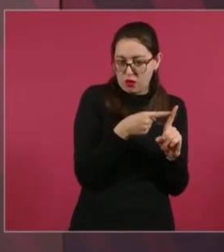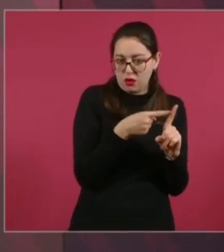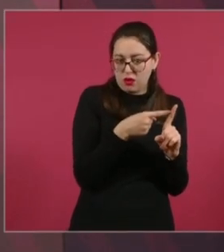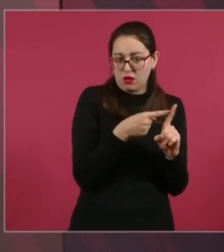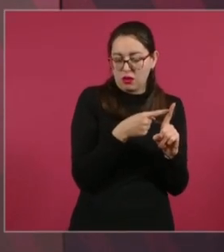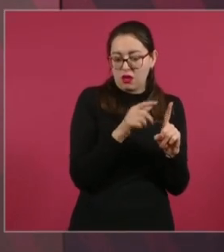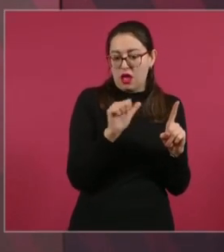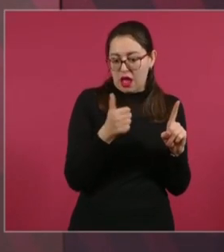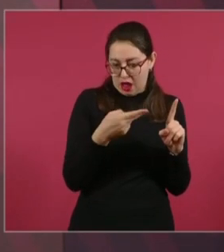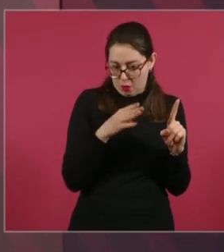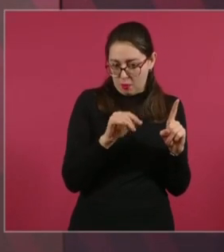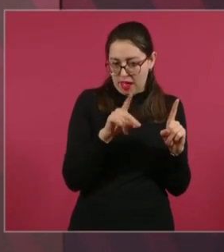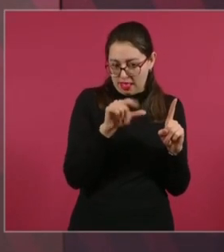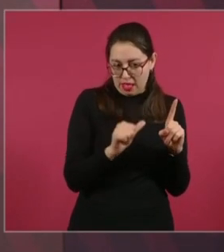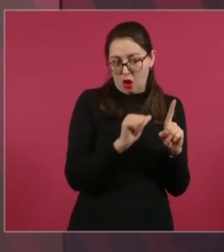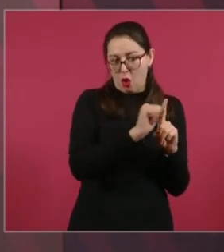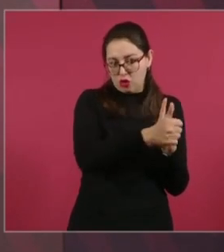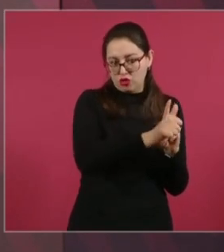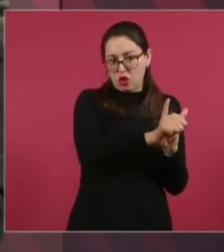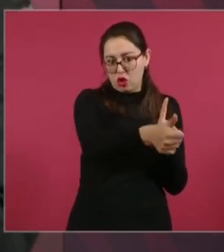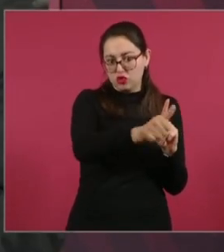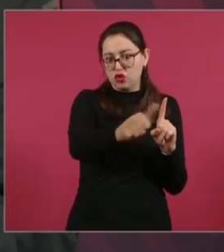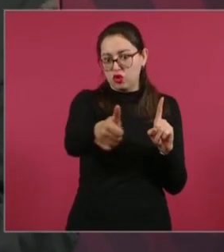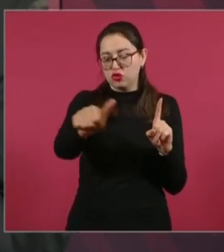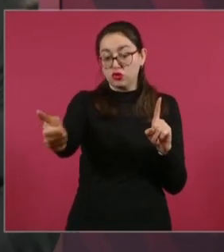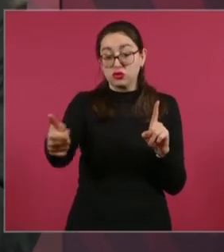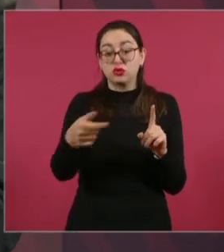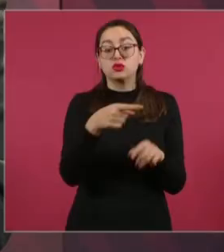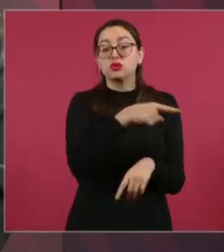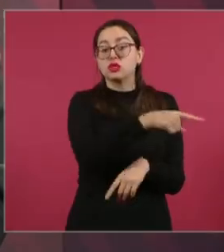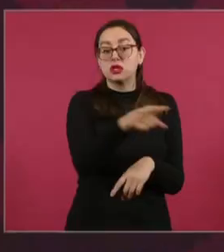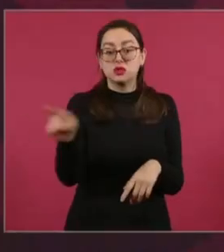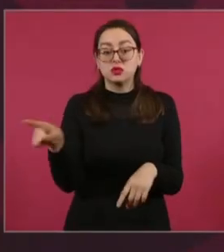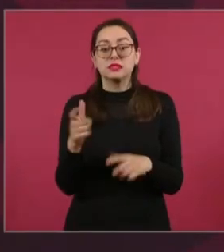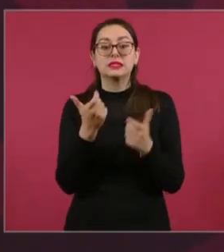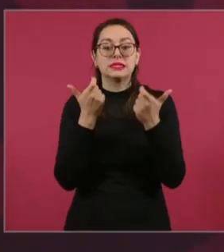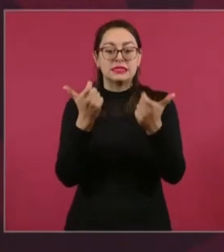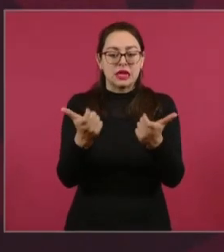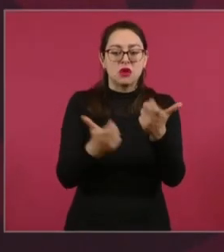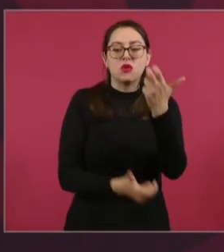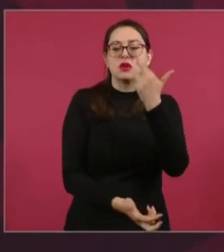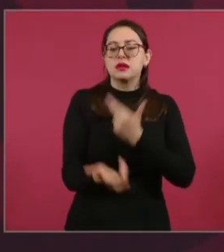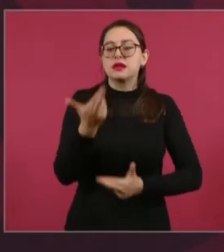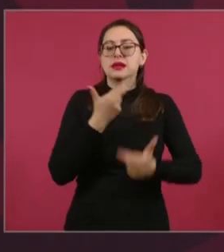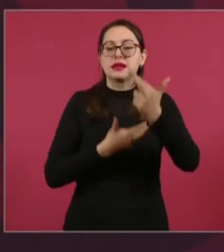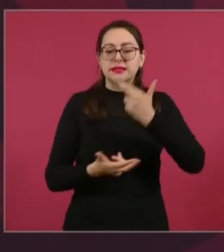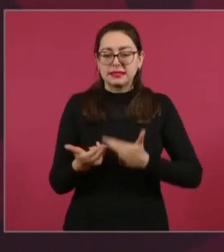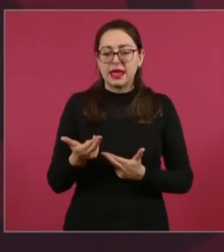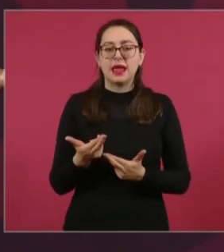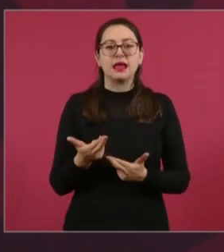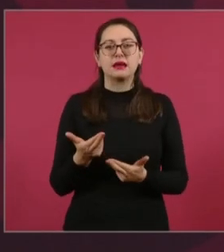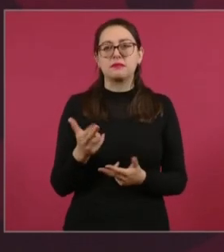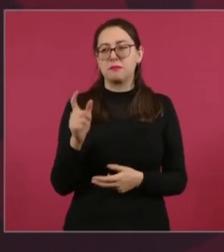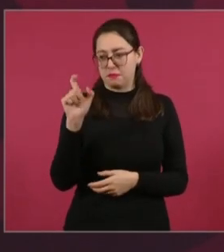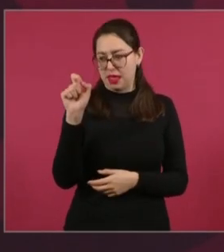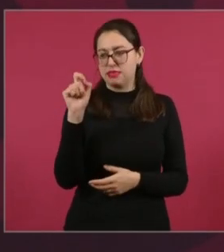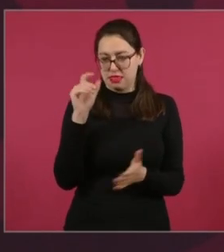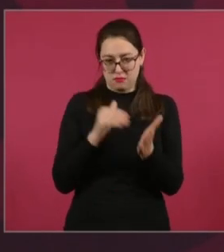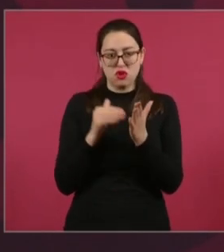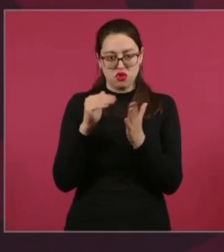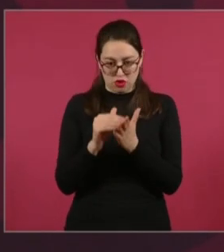nos prestan nombres de Ahumada, ya habían devuelto de los 30, 20,